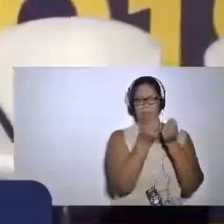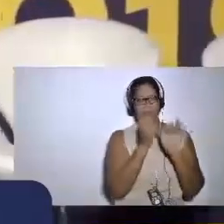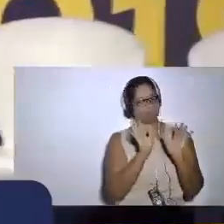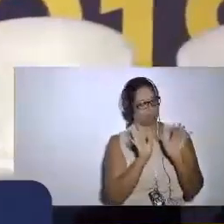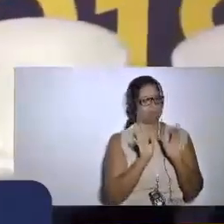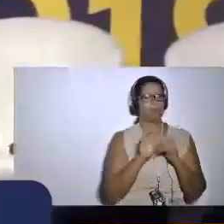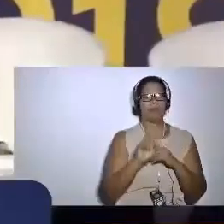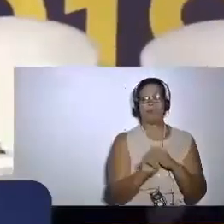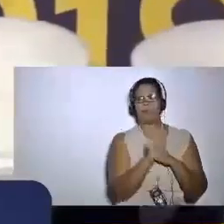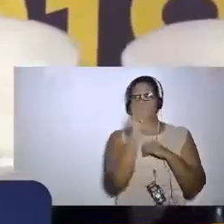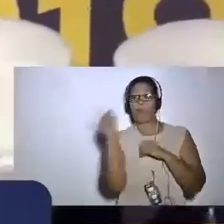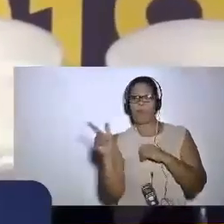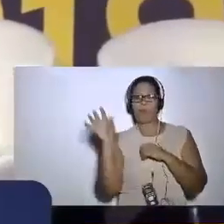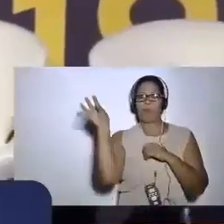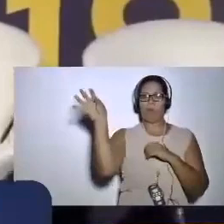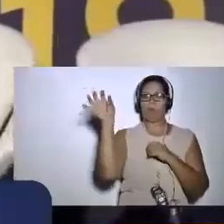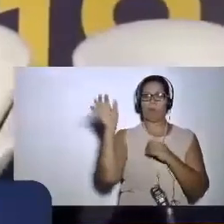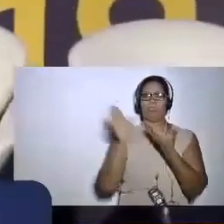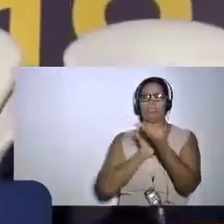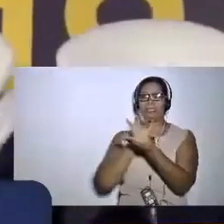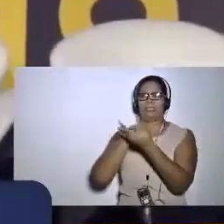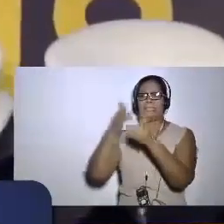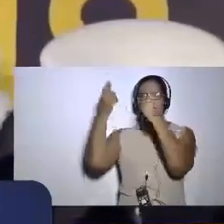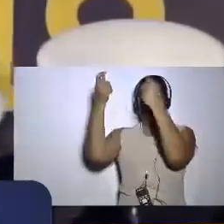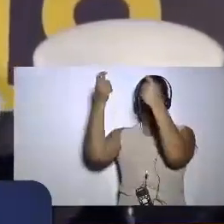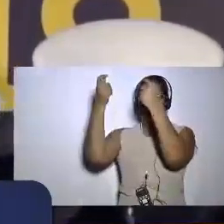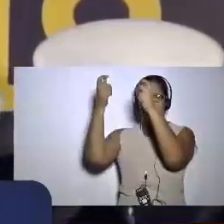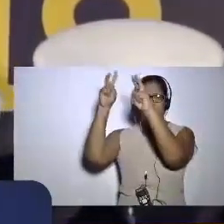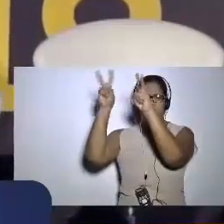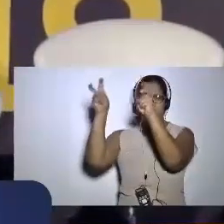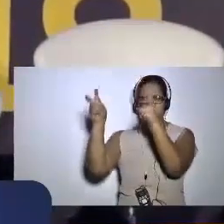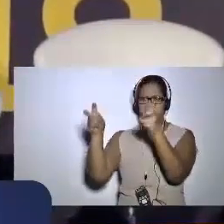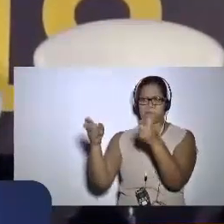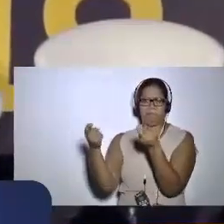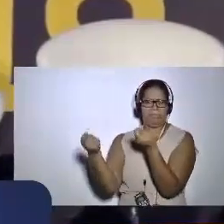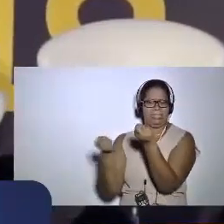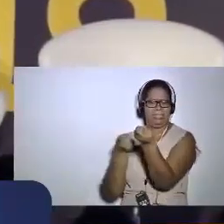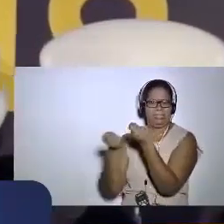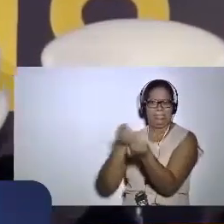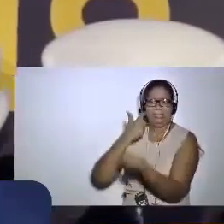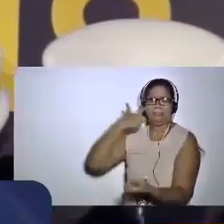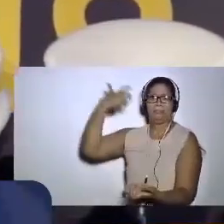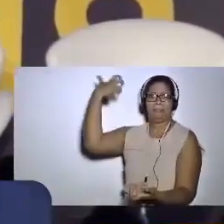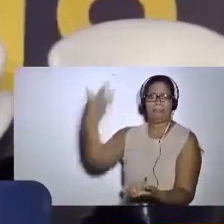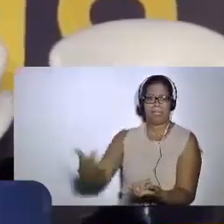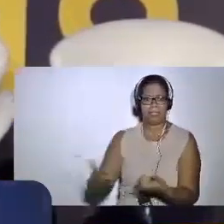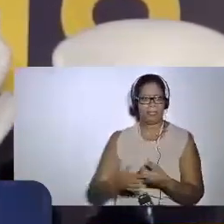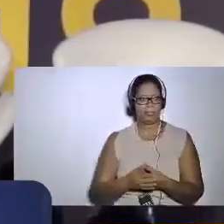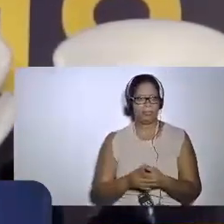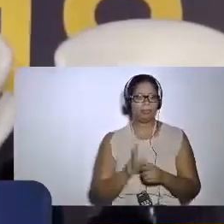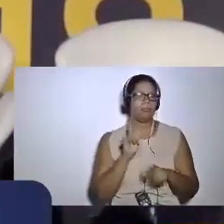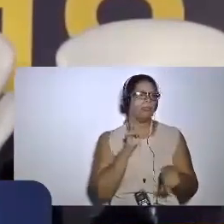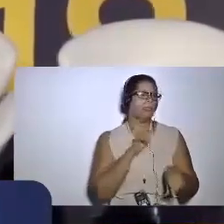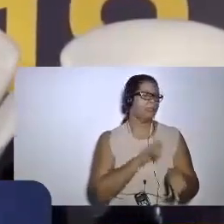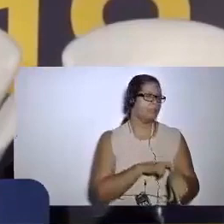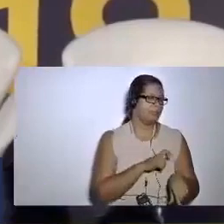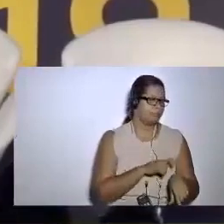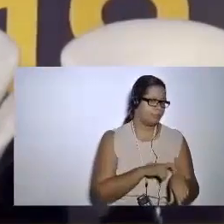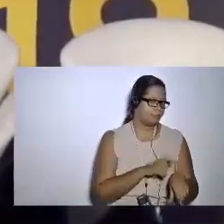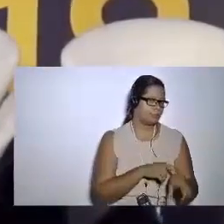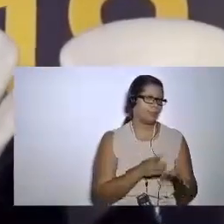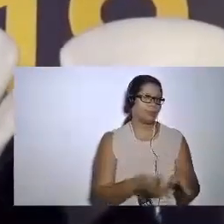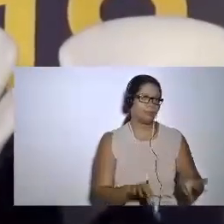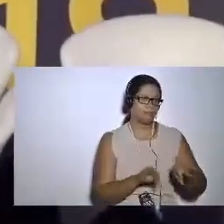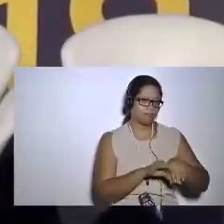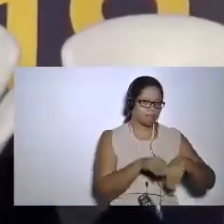deben conocer y hacer es dar temporal, un permiso temporal para probar,